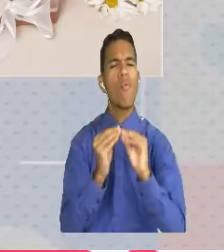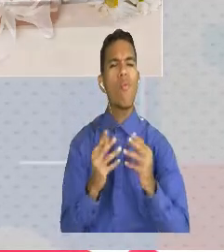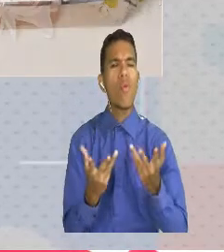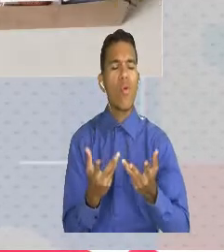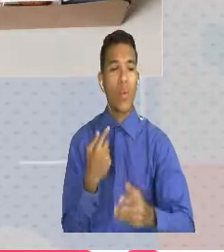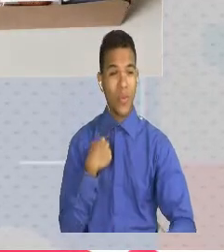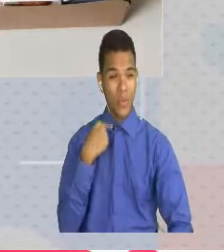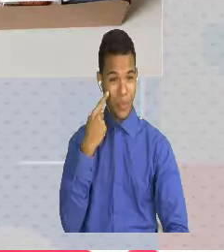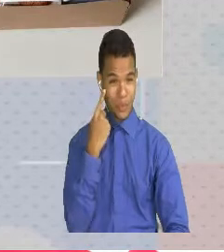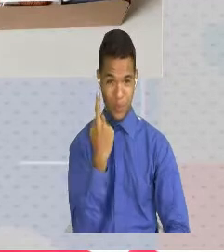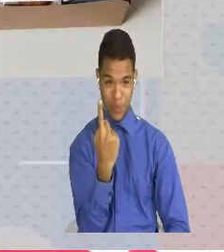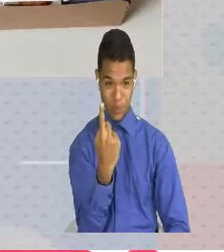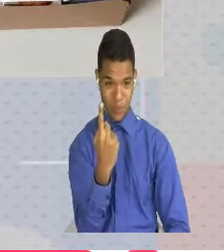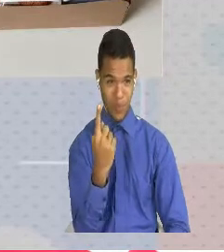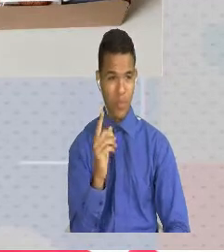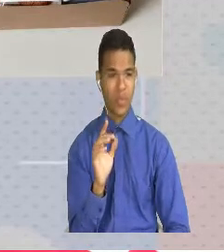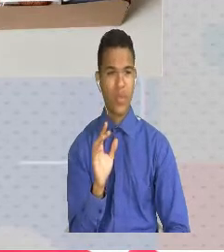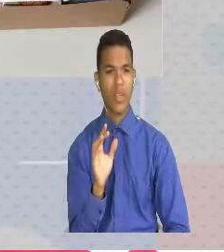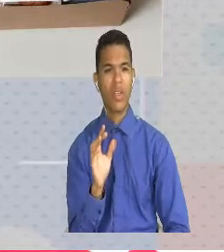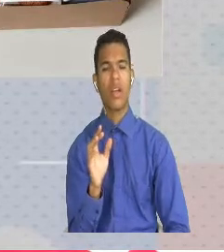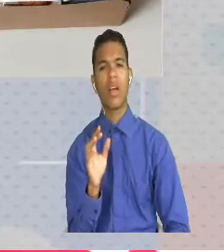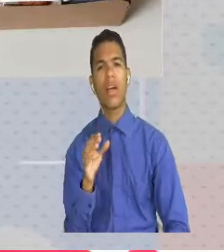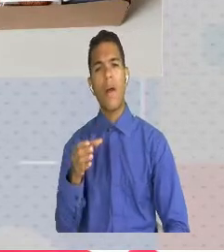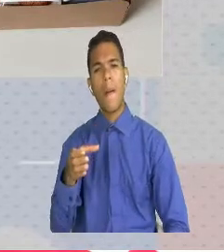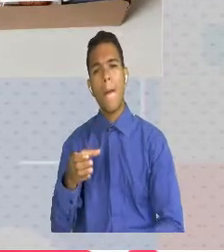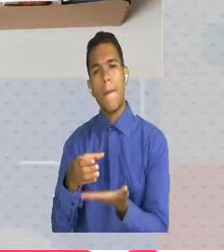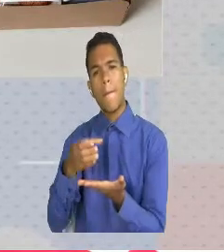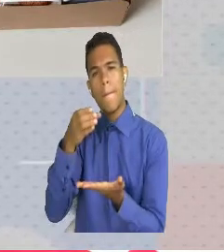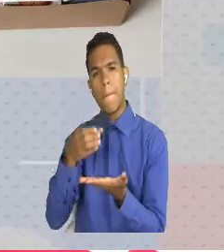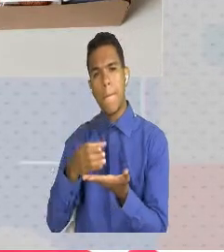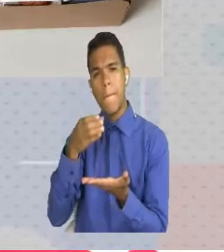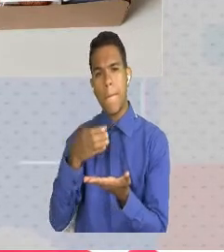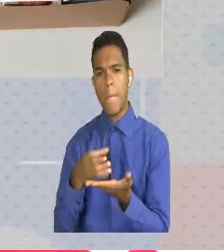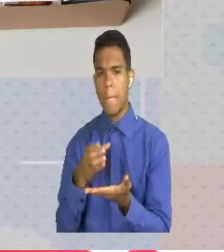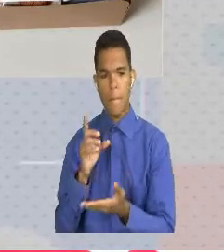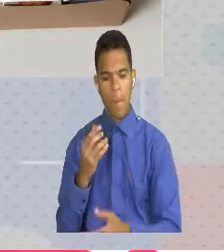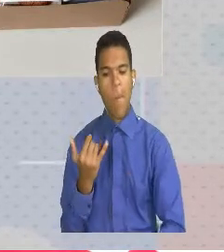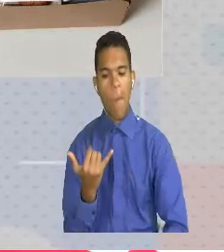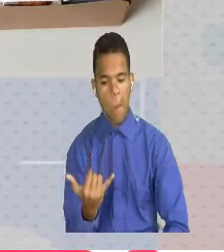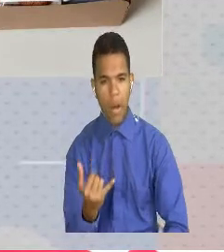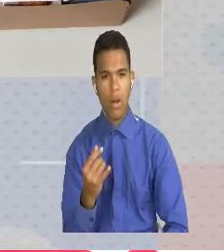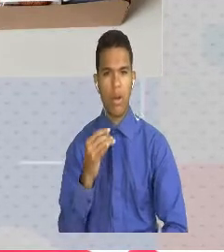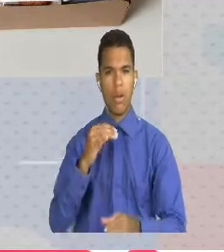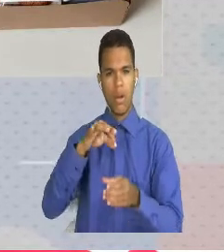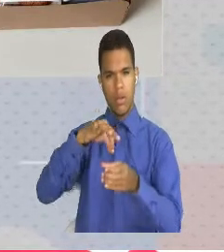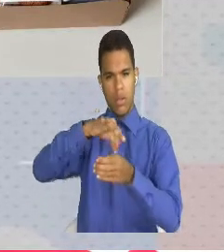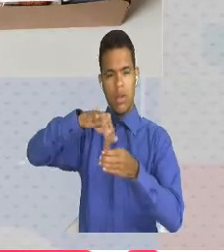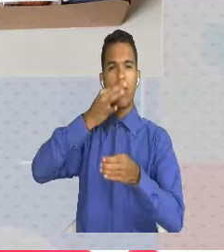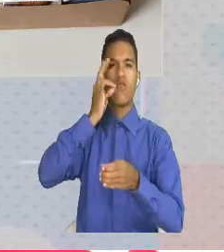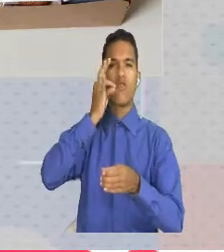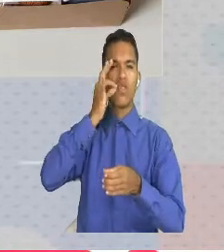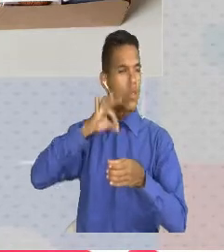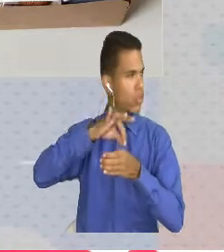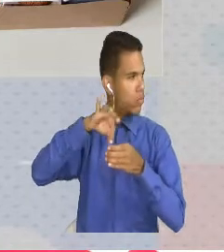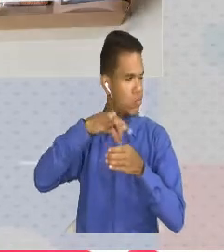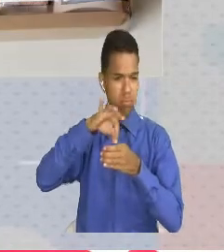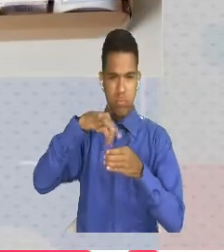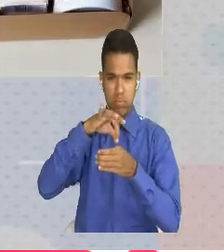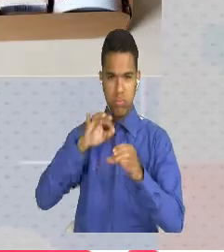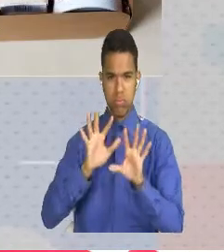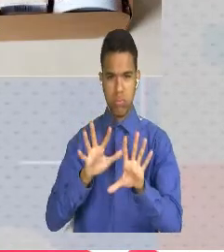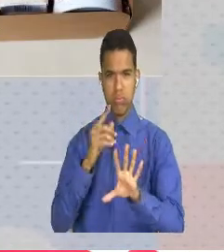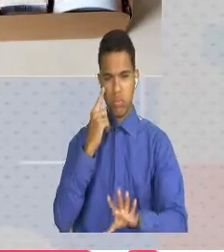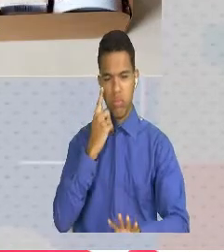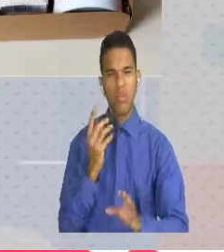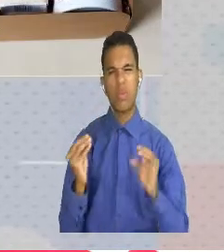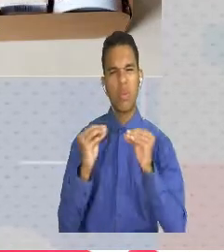muy lindo, y es que no solamente viene el vaso, sino de una vez el café. Claro, sí, señora. Para que se pueda preparar. Cuéntenos un poquito sobre este kit,